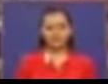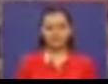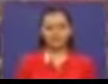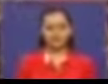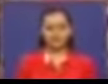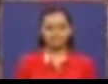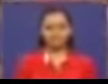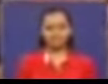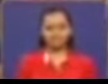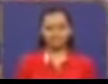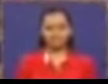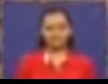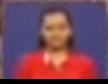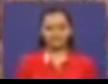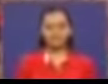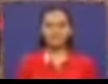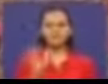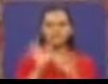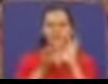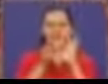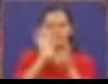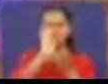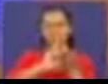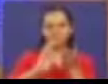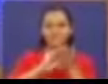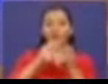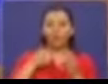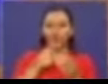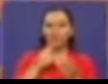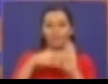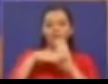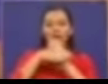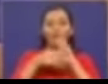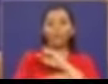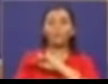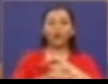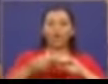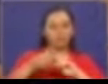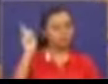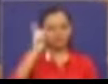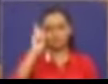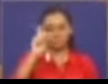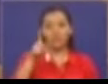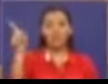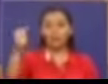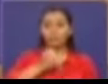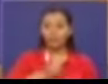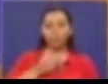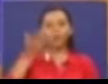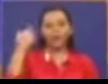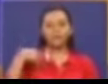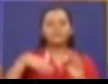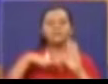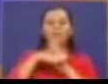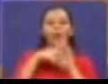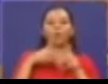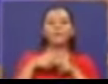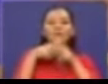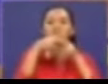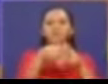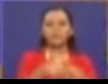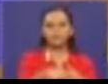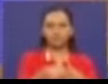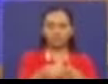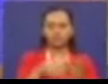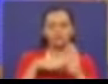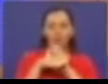vencer, vamos a... Corrijo, era el banco de préstamos. Pero esto no se ha dado solo con la Casa de los Peñafielas. Ya vamos a ver, por ejemplo, el comercio. Ayer